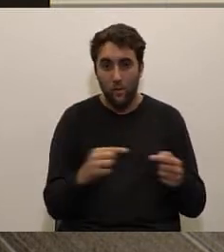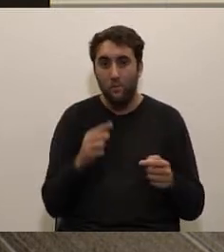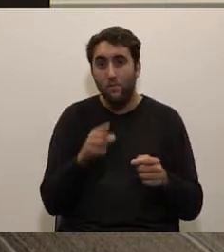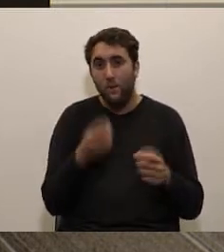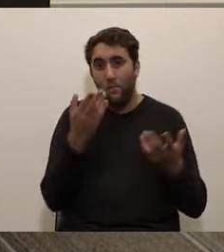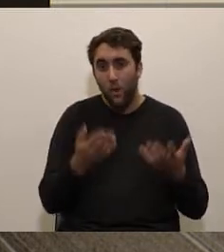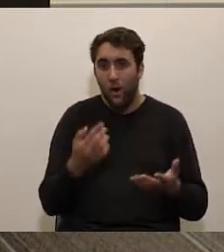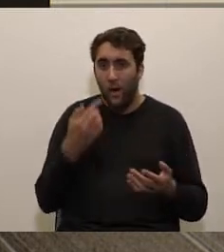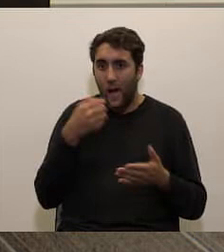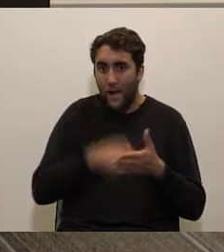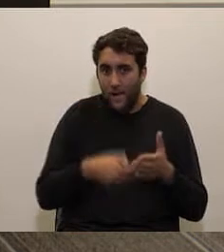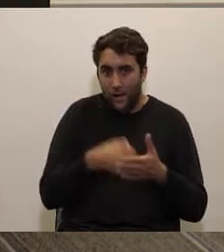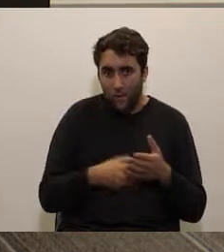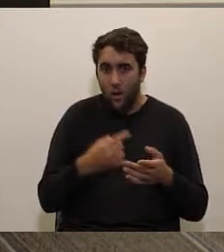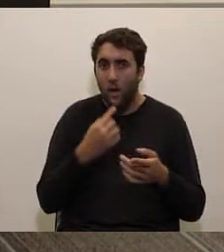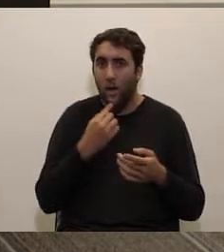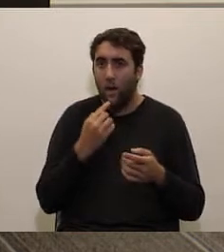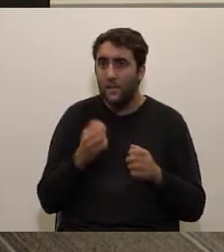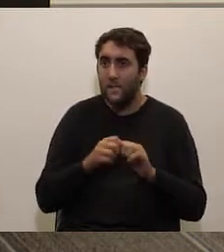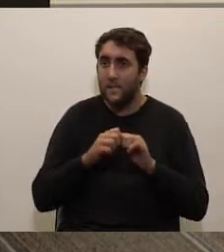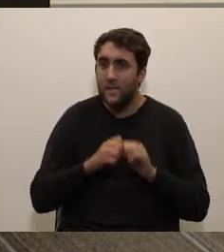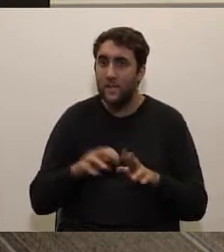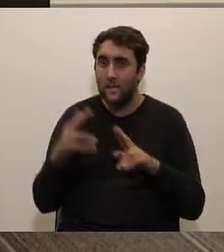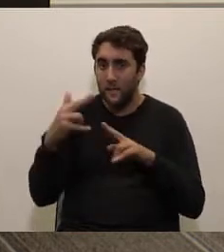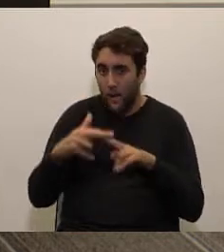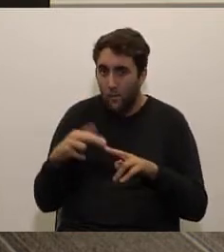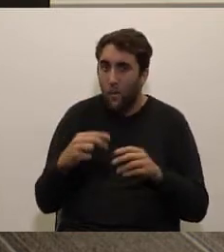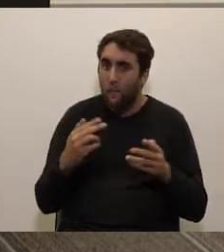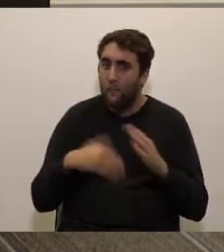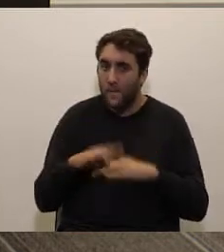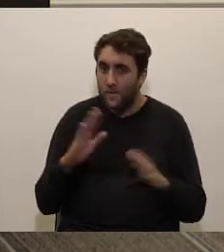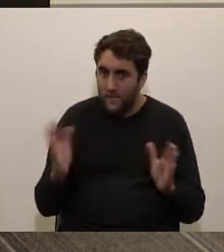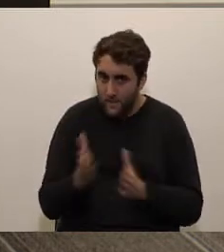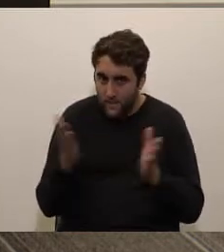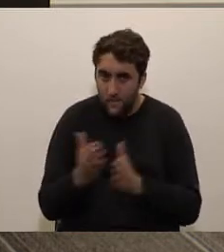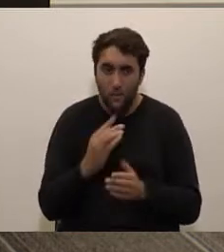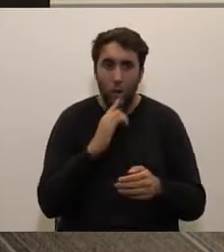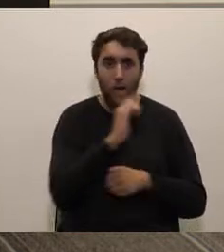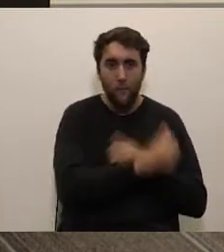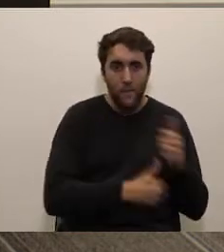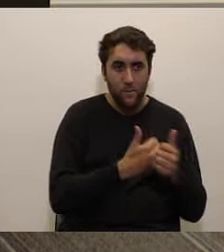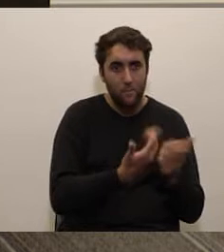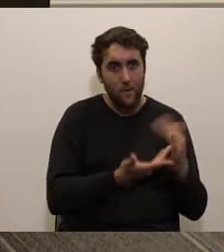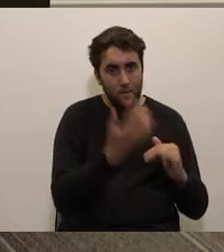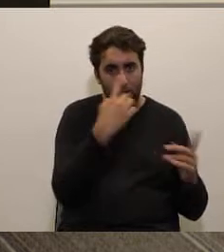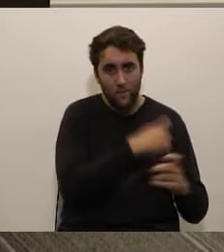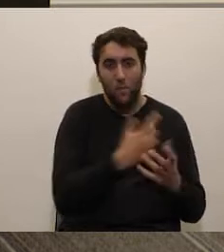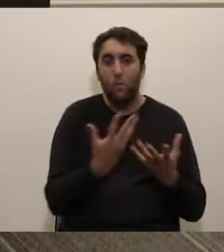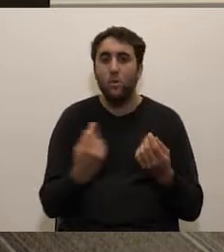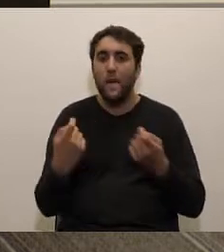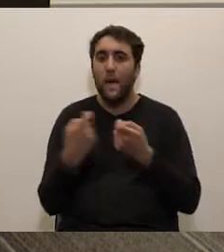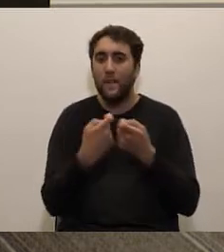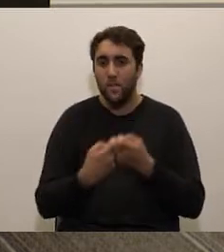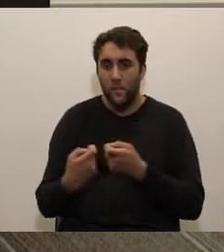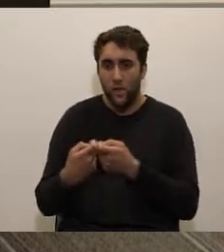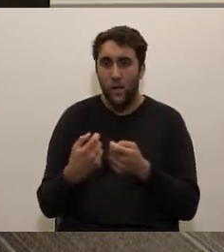qué tan activos podemos mantener a las personas en el tiempo, ¿no? De manera constante, que es un desafío que tienen muchas organizaciones a veces, que quizás